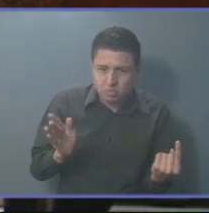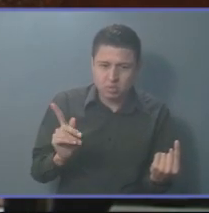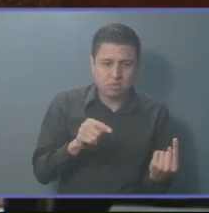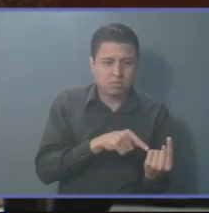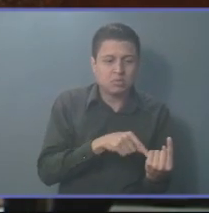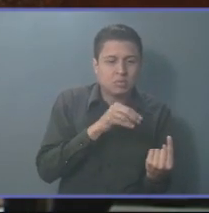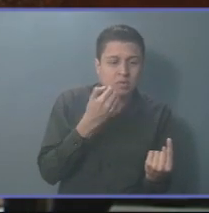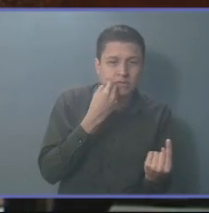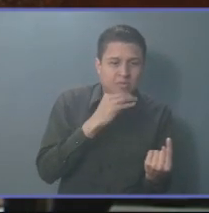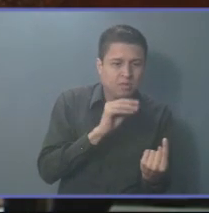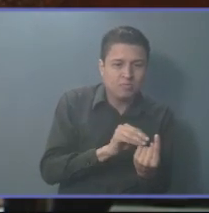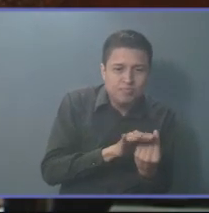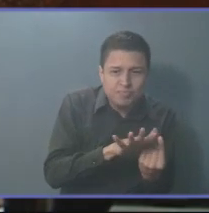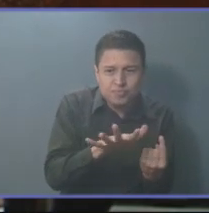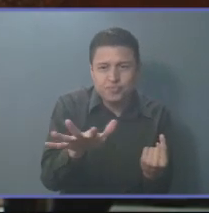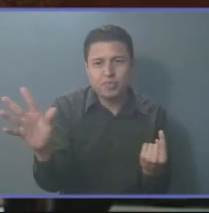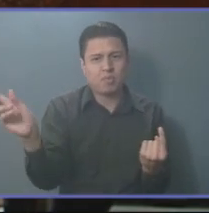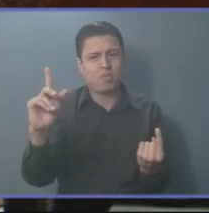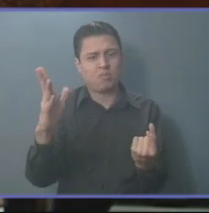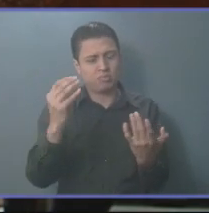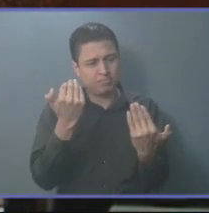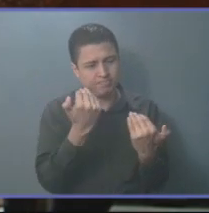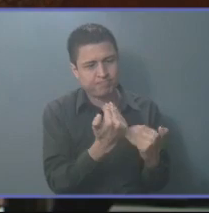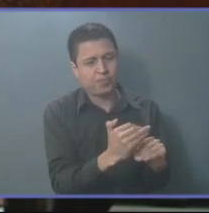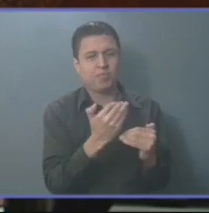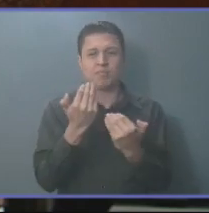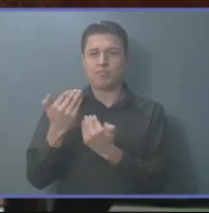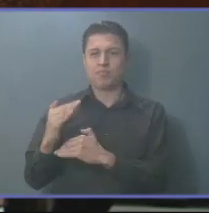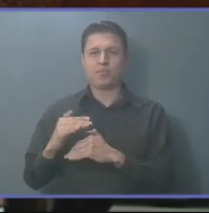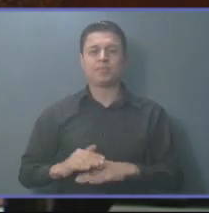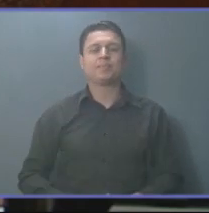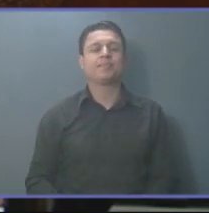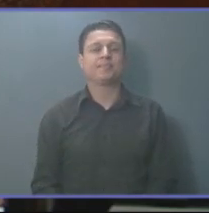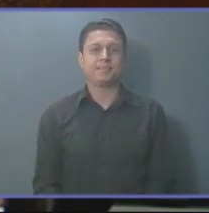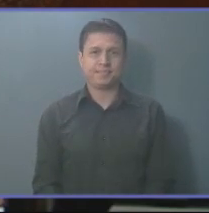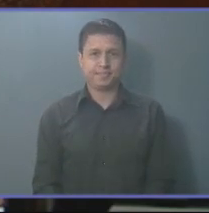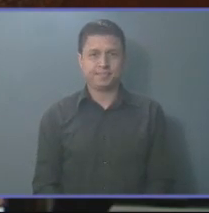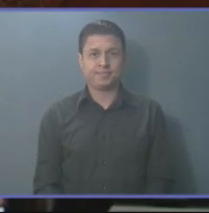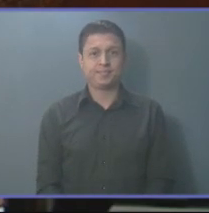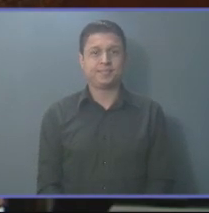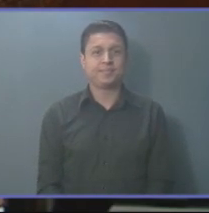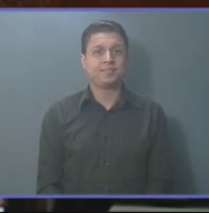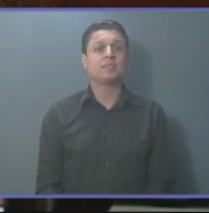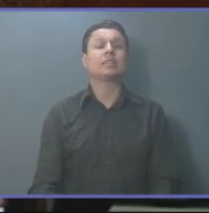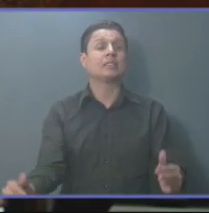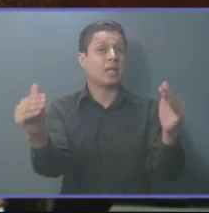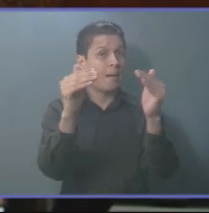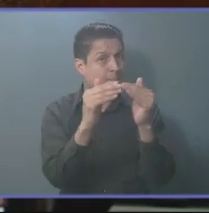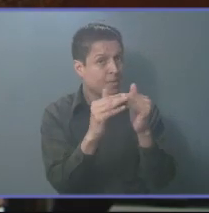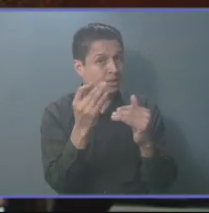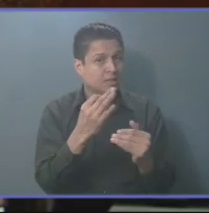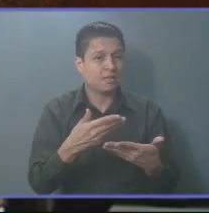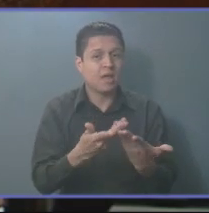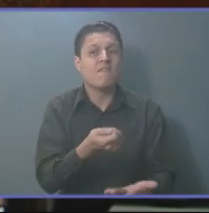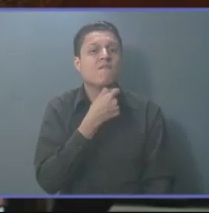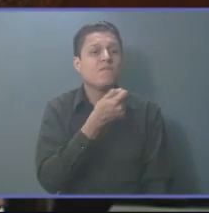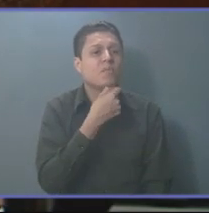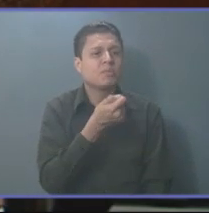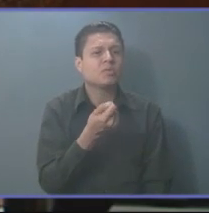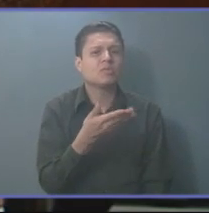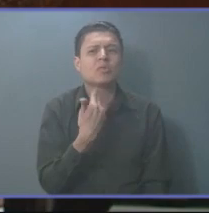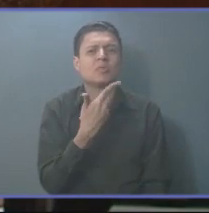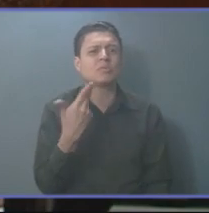para prevenir el riesgo de exposición al virus y cómo actuar en casos de infección. Proporcionarle formación sobre el uso, mantenimiento